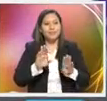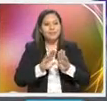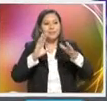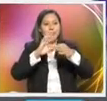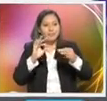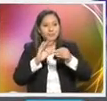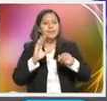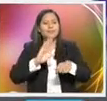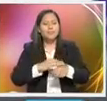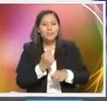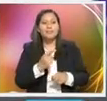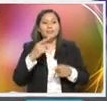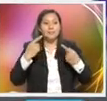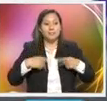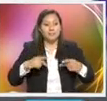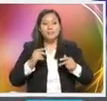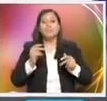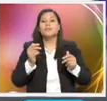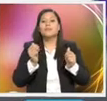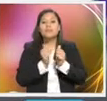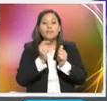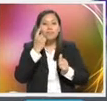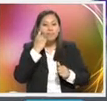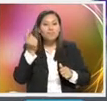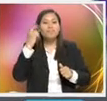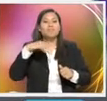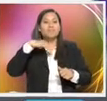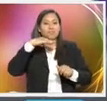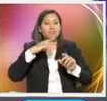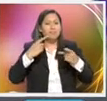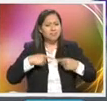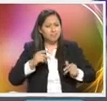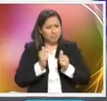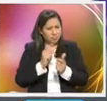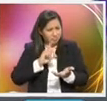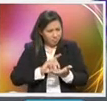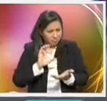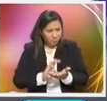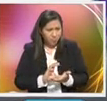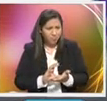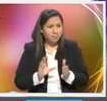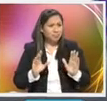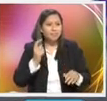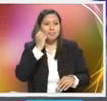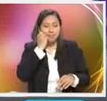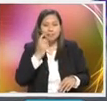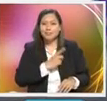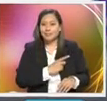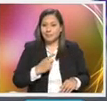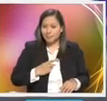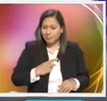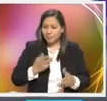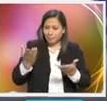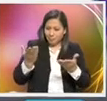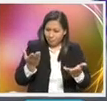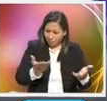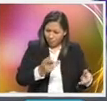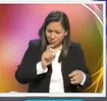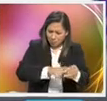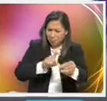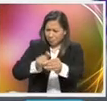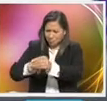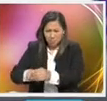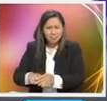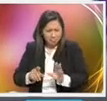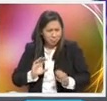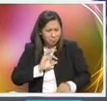expliquen por qué las personas con discapacidad, bueno, pues deben de incluirse en los distintos ámbitos que